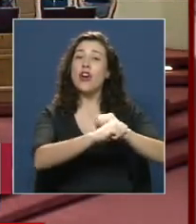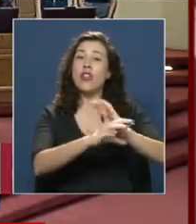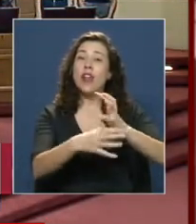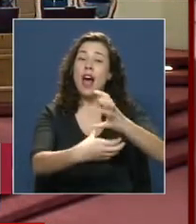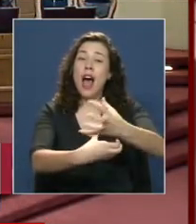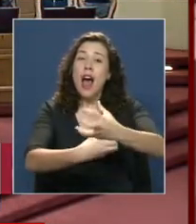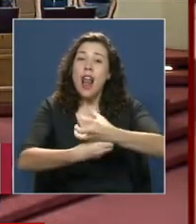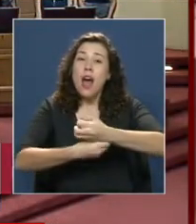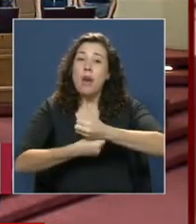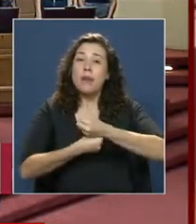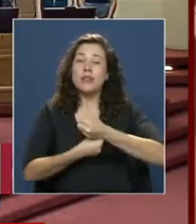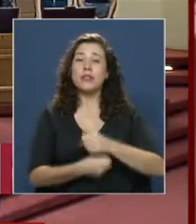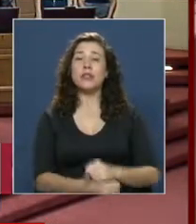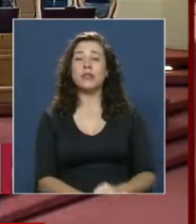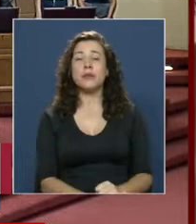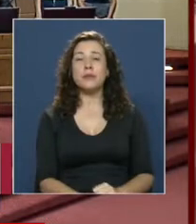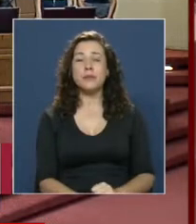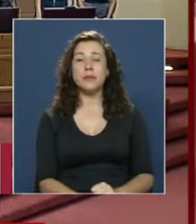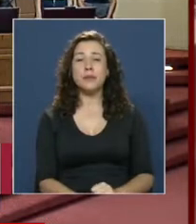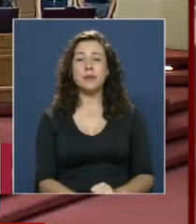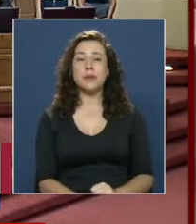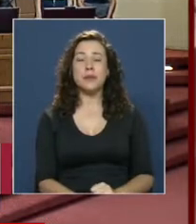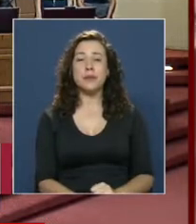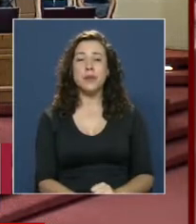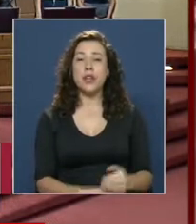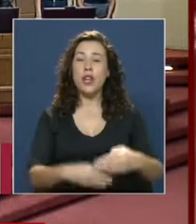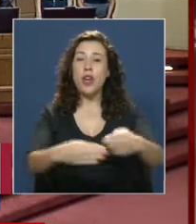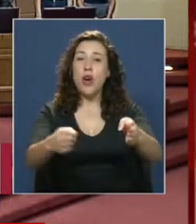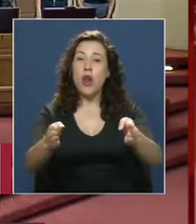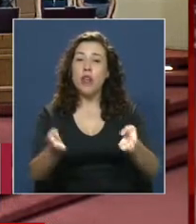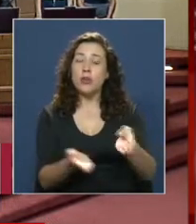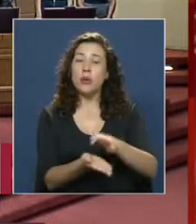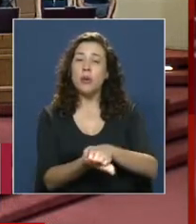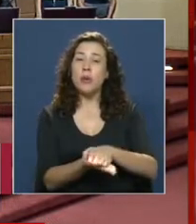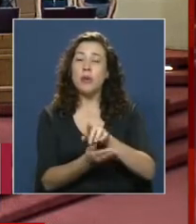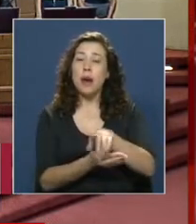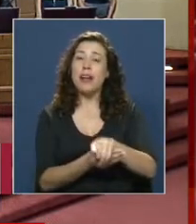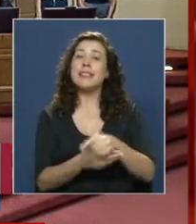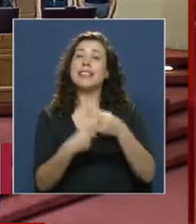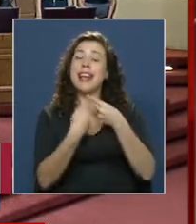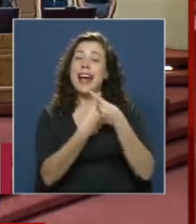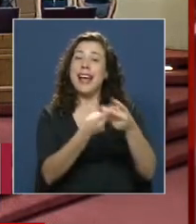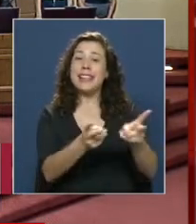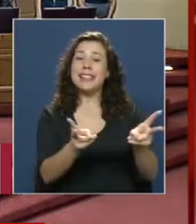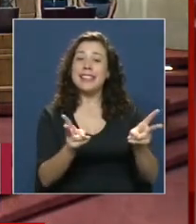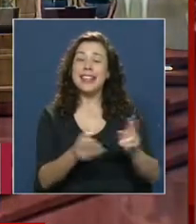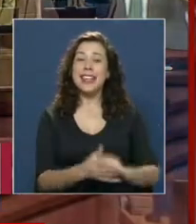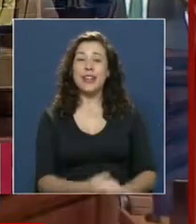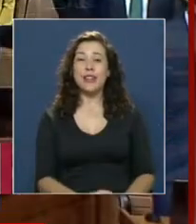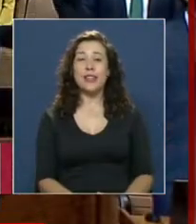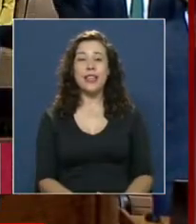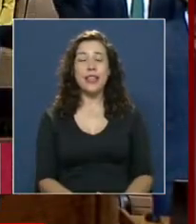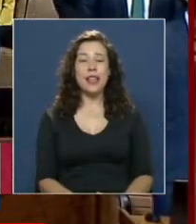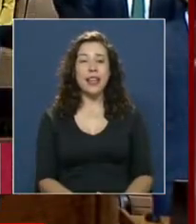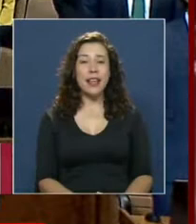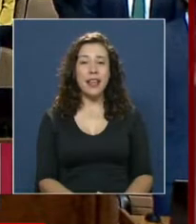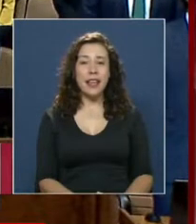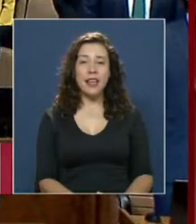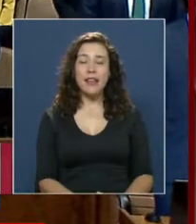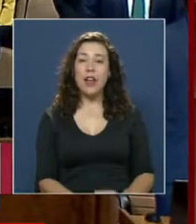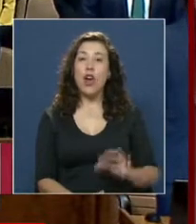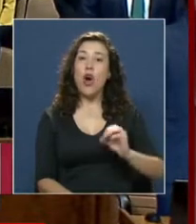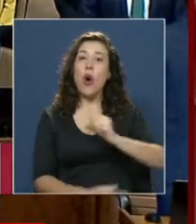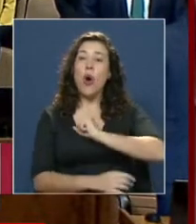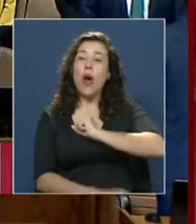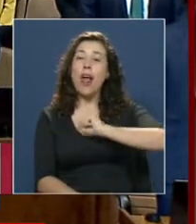dar que surja de ellos un gobierno que tenga la estabilidad necesaria, digamos, para por lo menos llevar adelante la